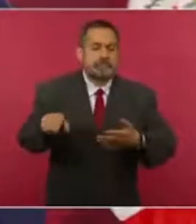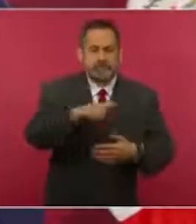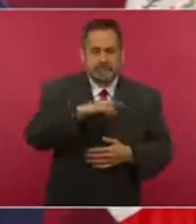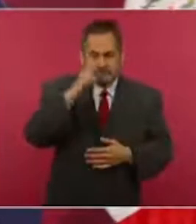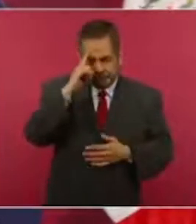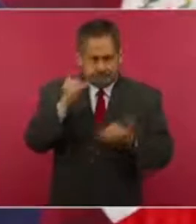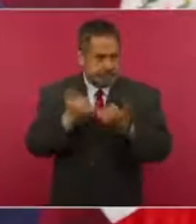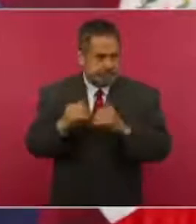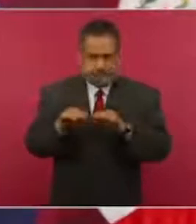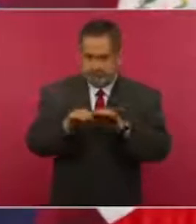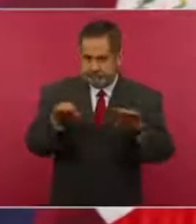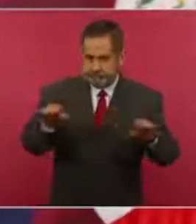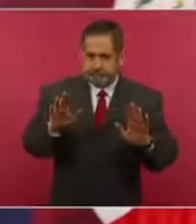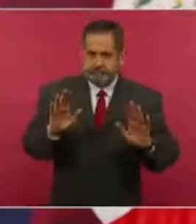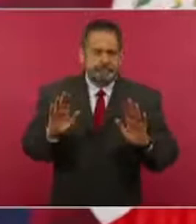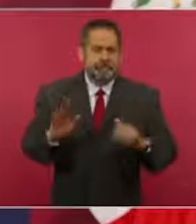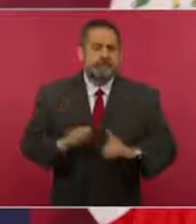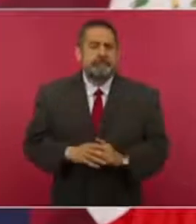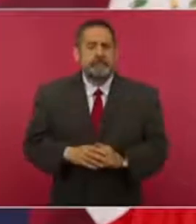equilibrado,